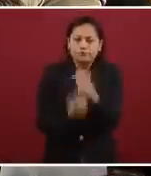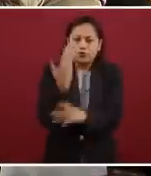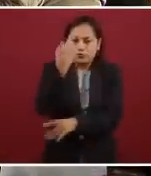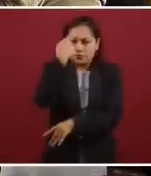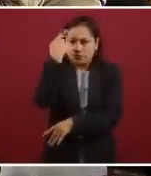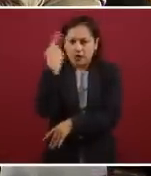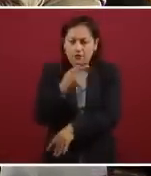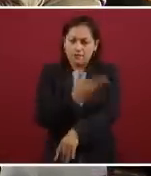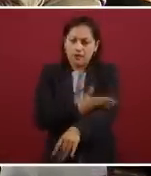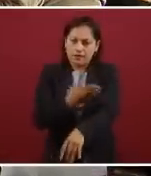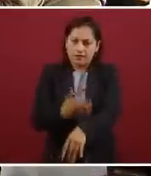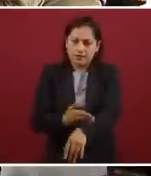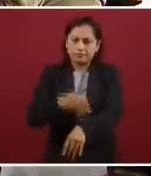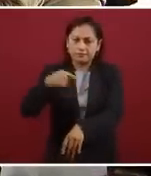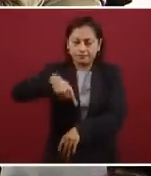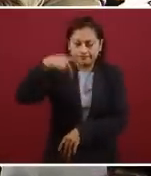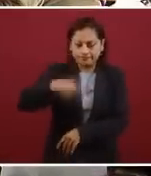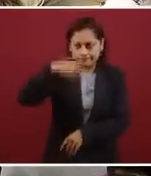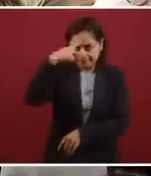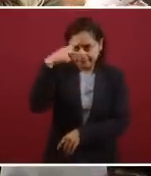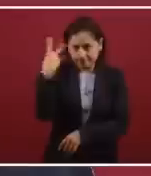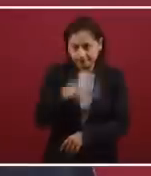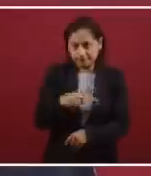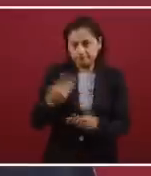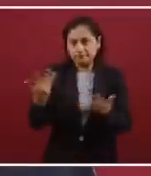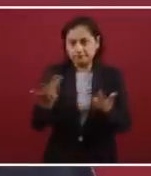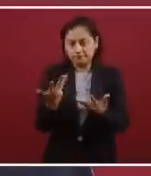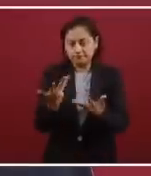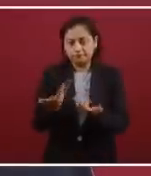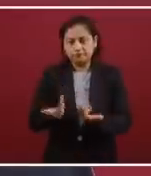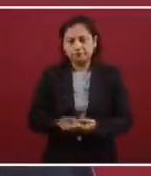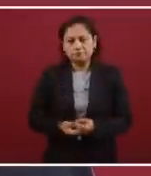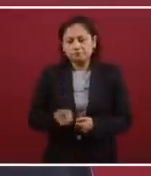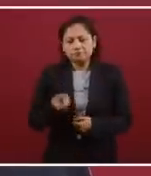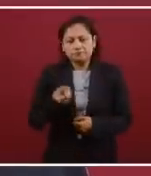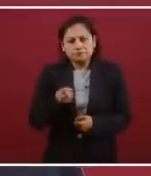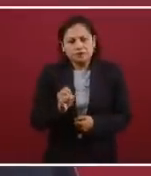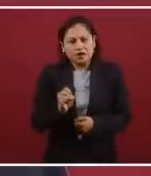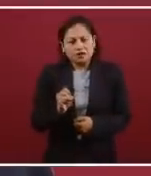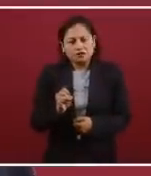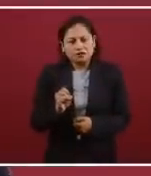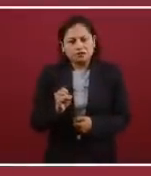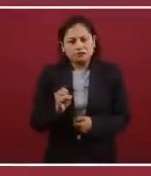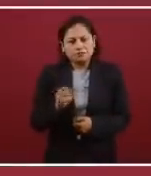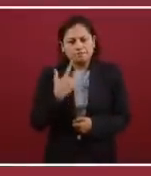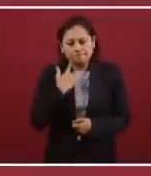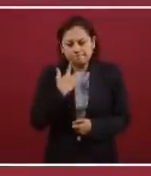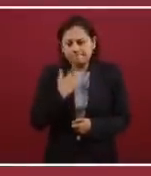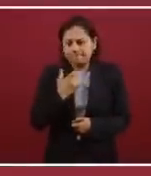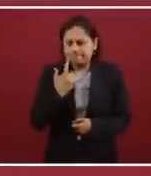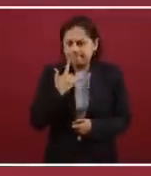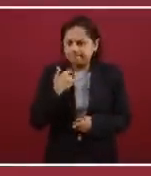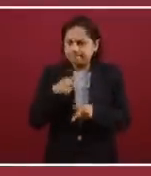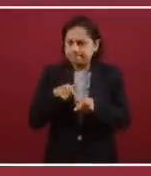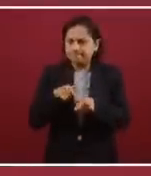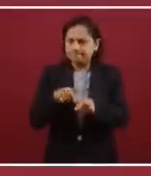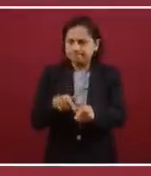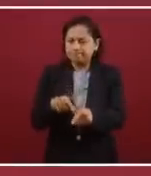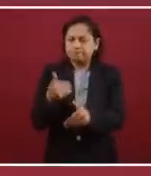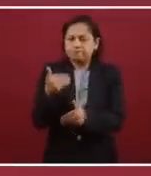Es una lucha que se está dando porque